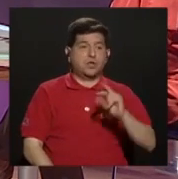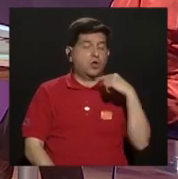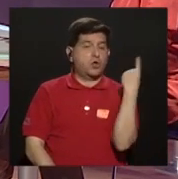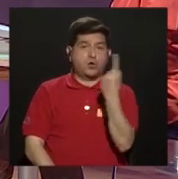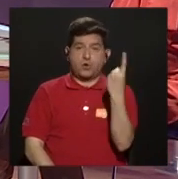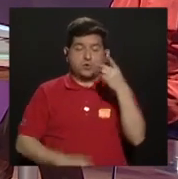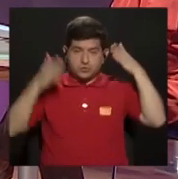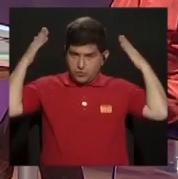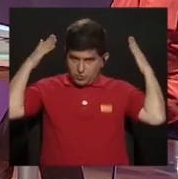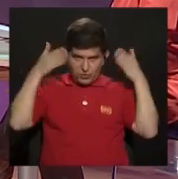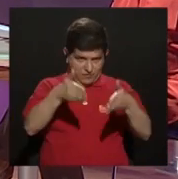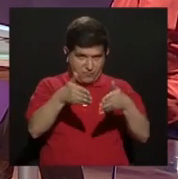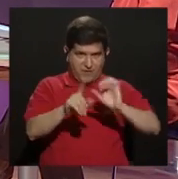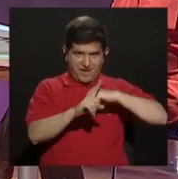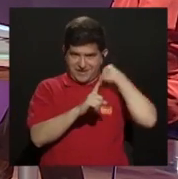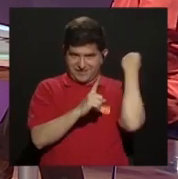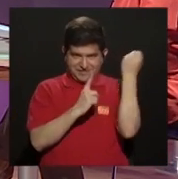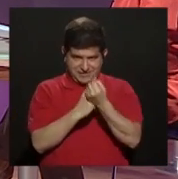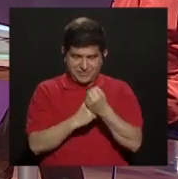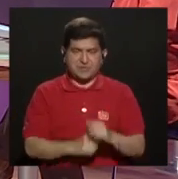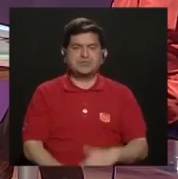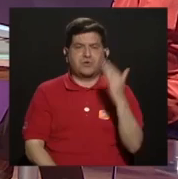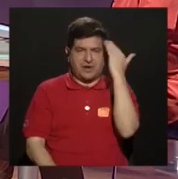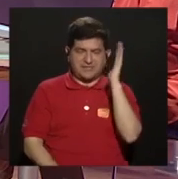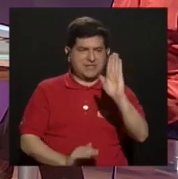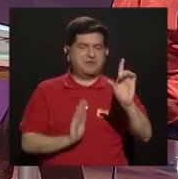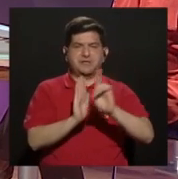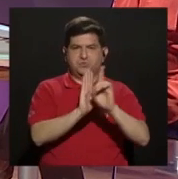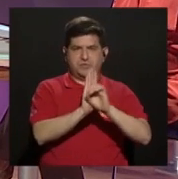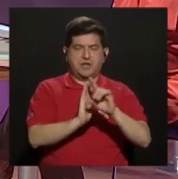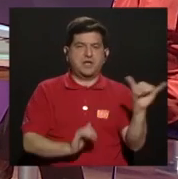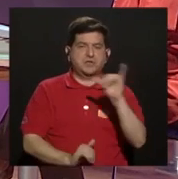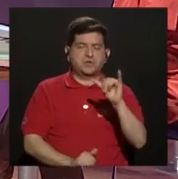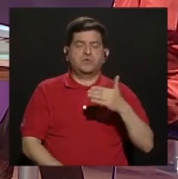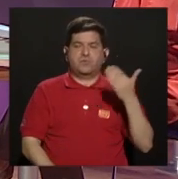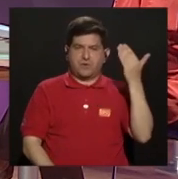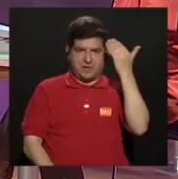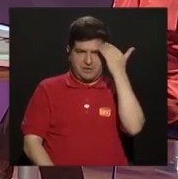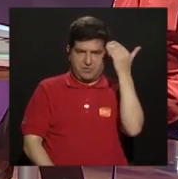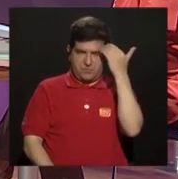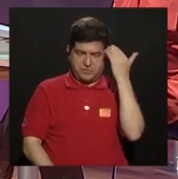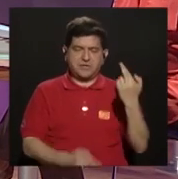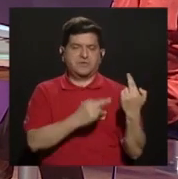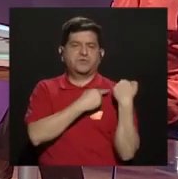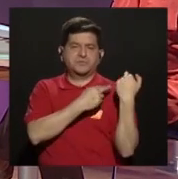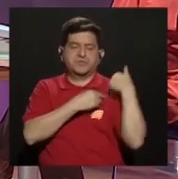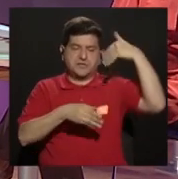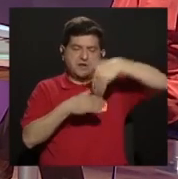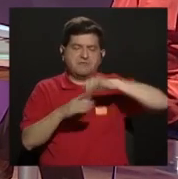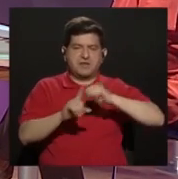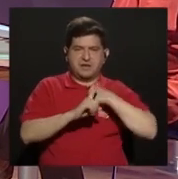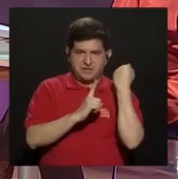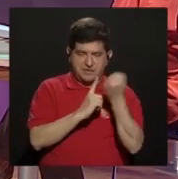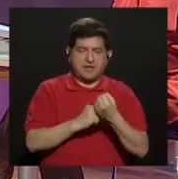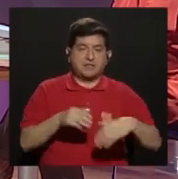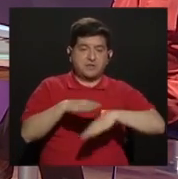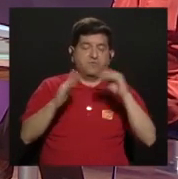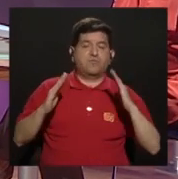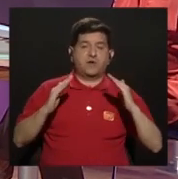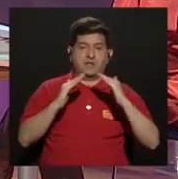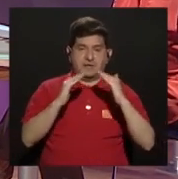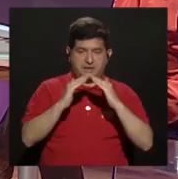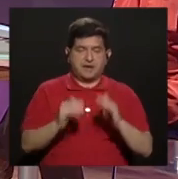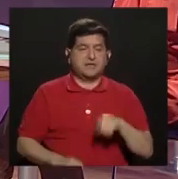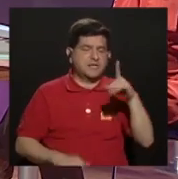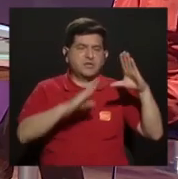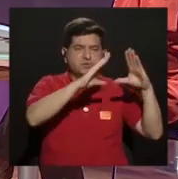debe enfocarse el asunto en que conozcan sus derechos, sino también deberes con la comunidad. Afuera de mi casa, ellos están todas